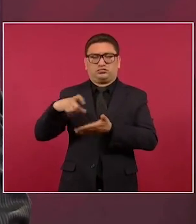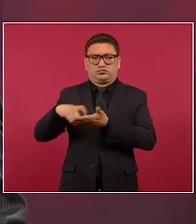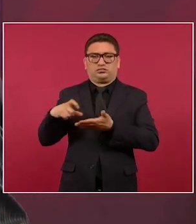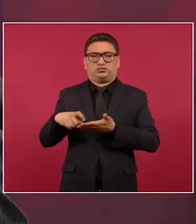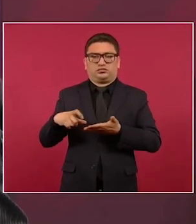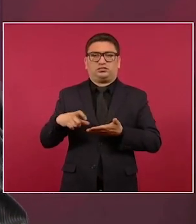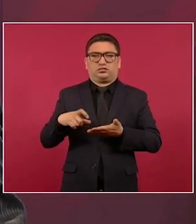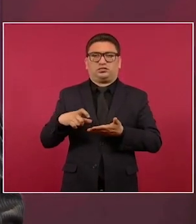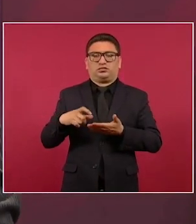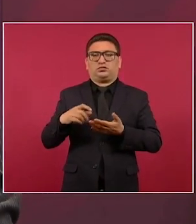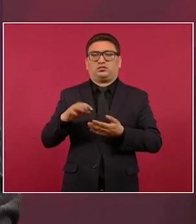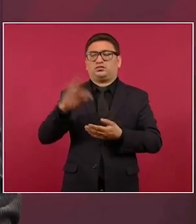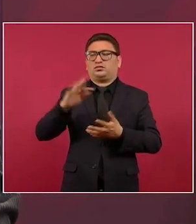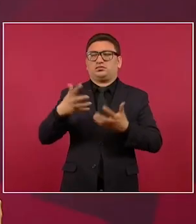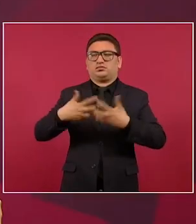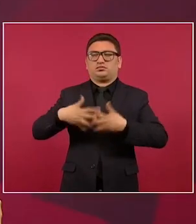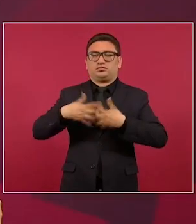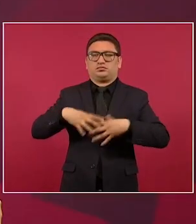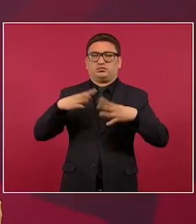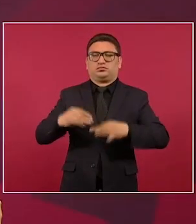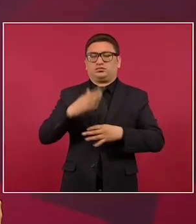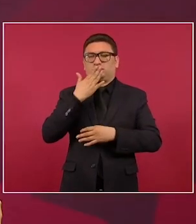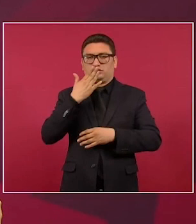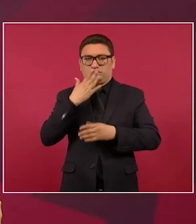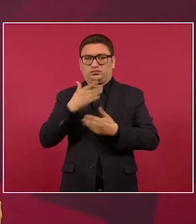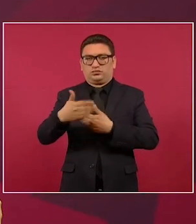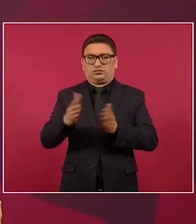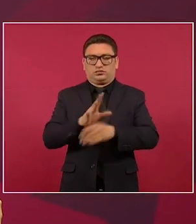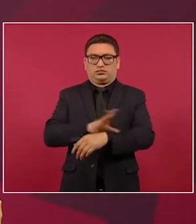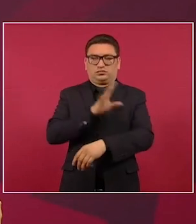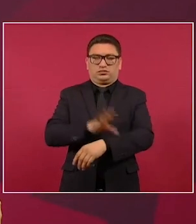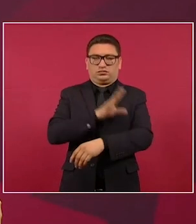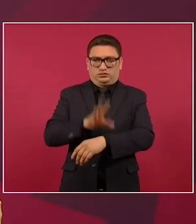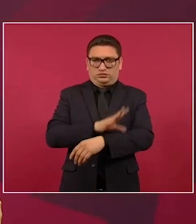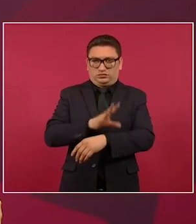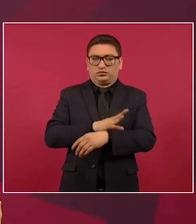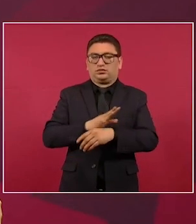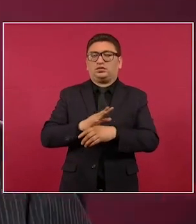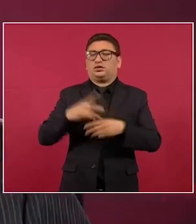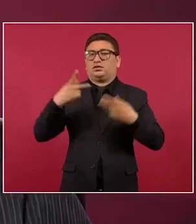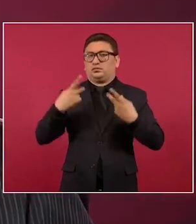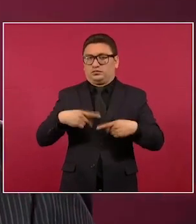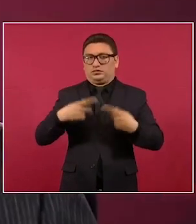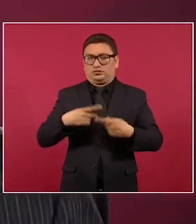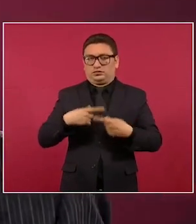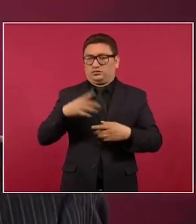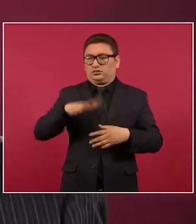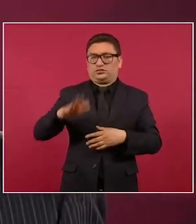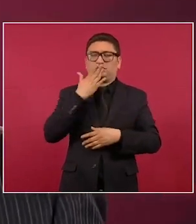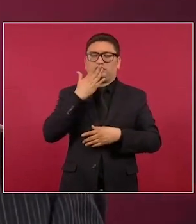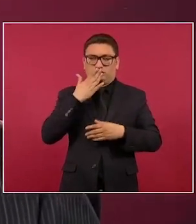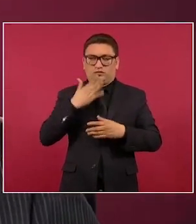se ponen las plantas de baterías en Sonora, si se da trabajo a los sonorenses, a